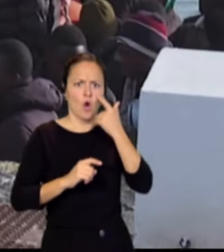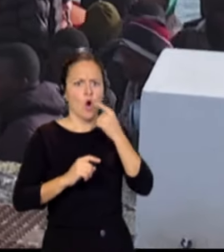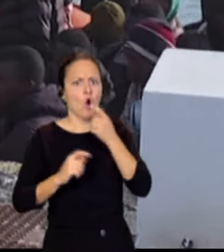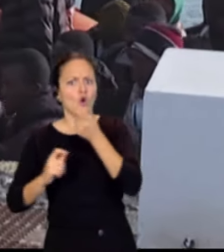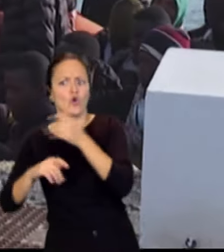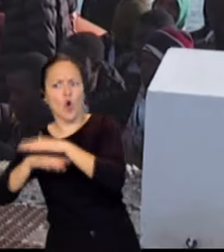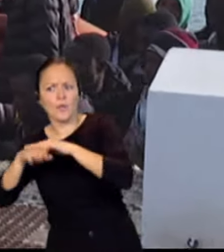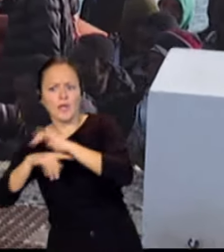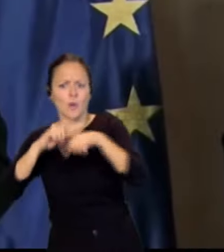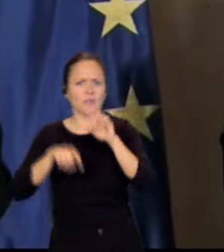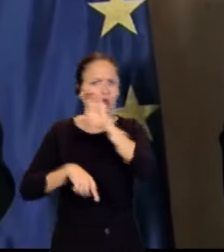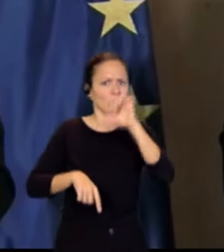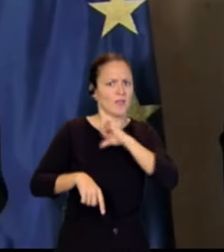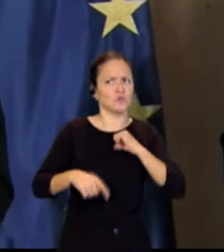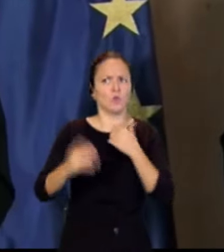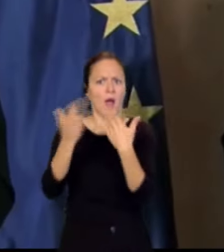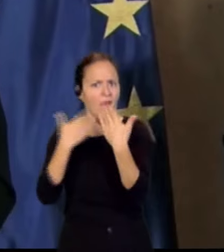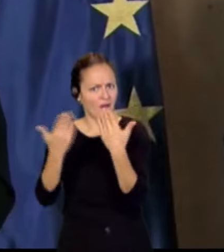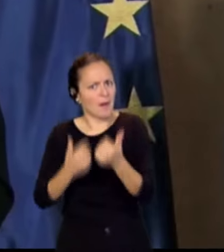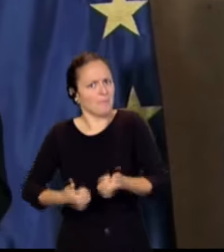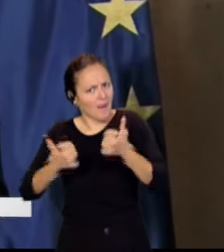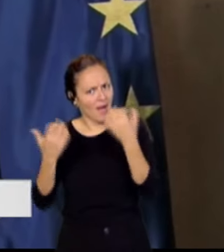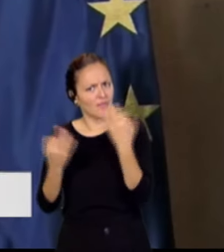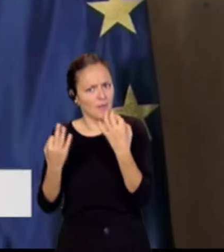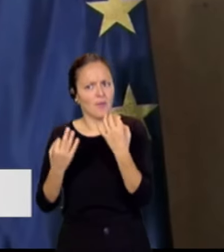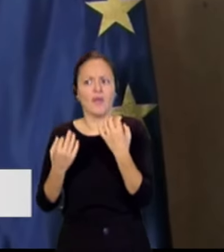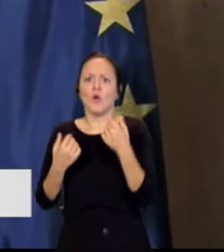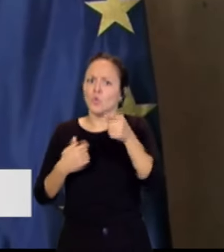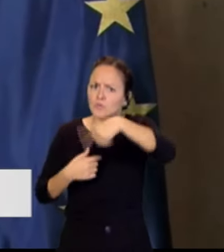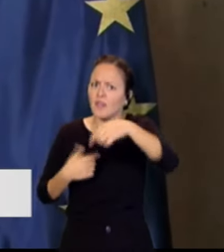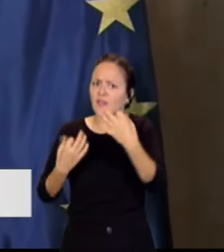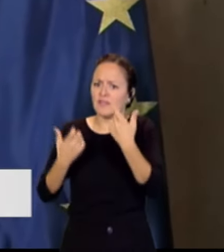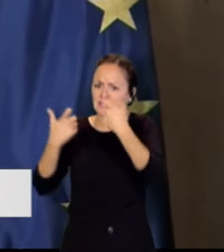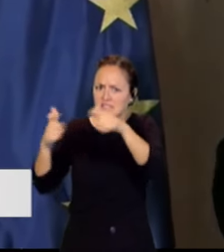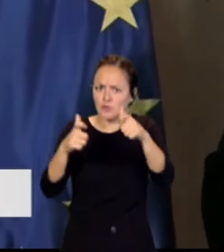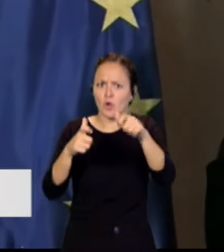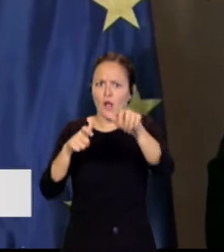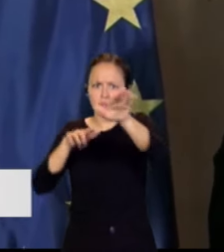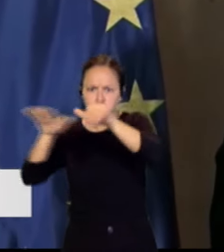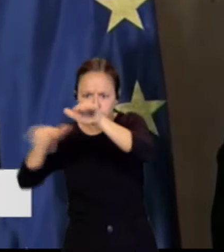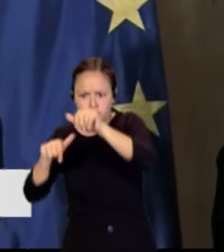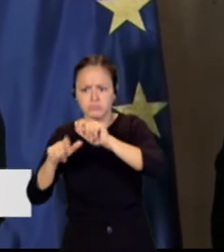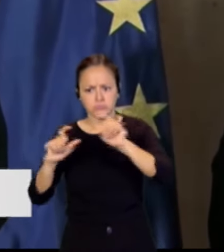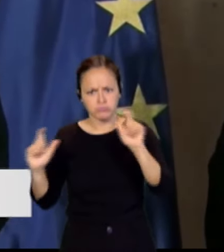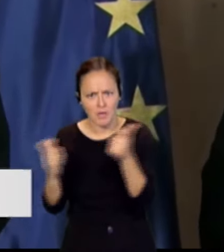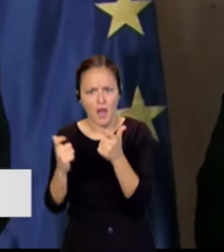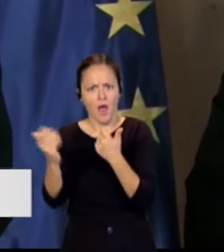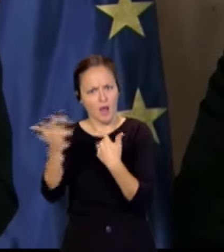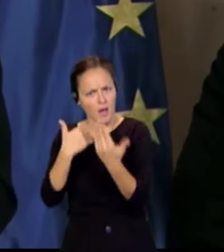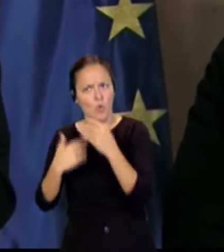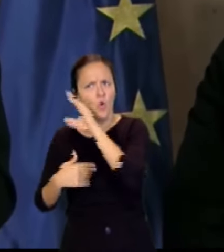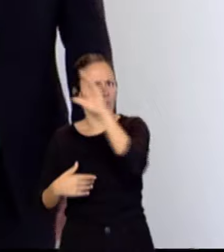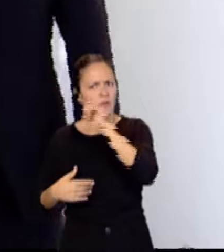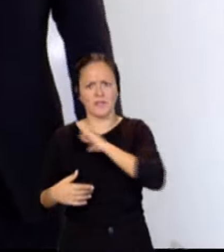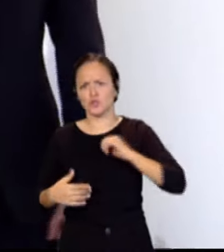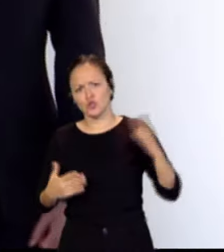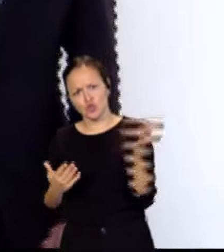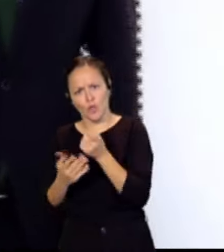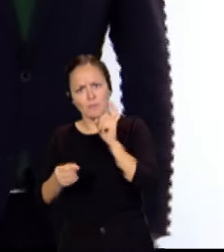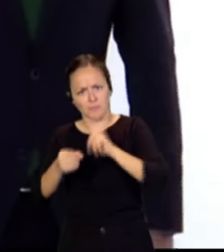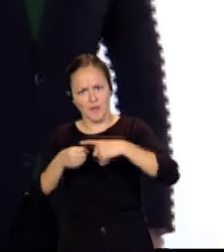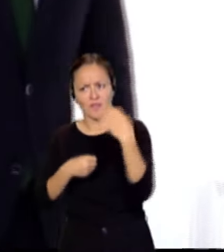y comunidades convocar los órganos sectoriales convenientes y tener una reunión más fluida con las comunidades autónomas